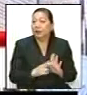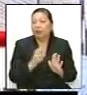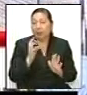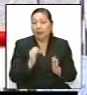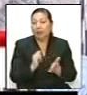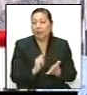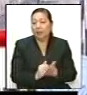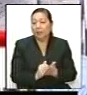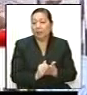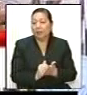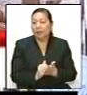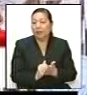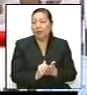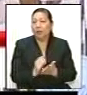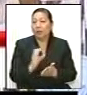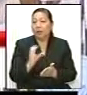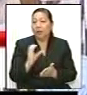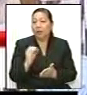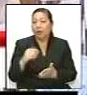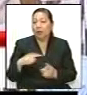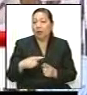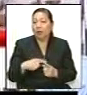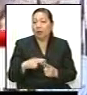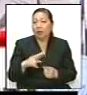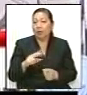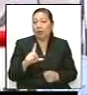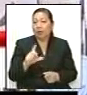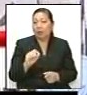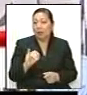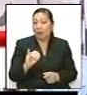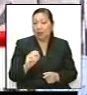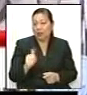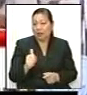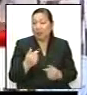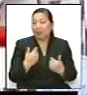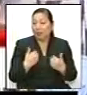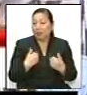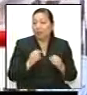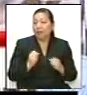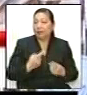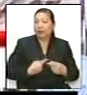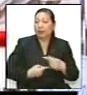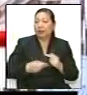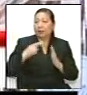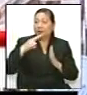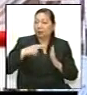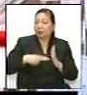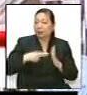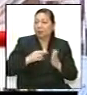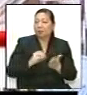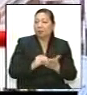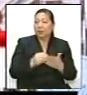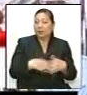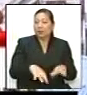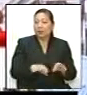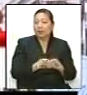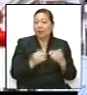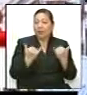que Contraloría tiene un proyecto que ha presentado y que lo vamos a revisar con la mayor prioridad